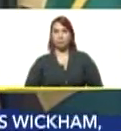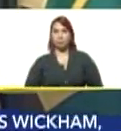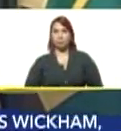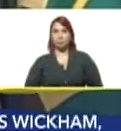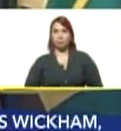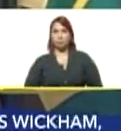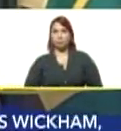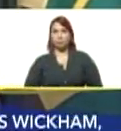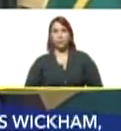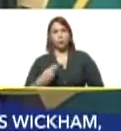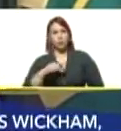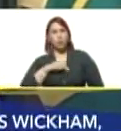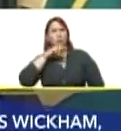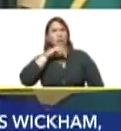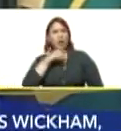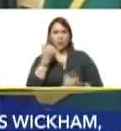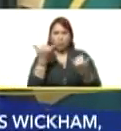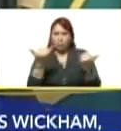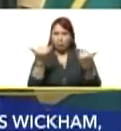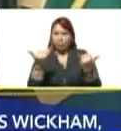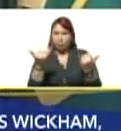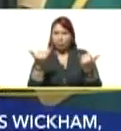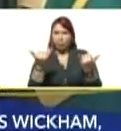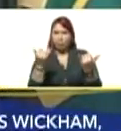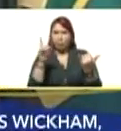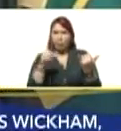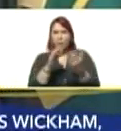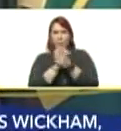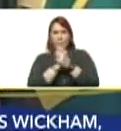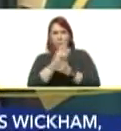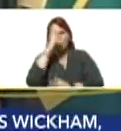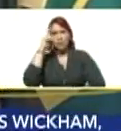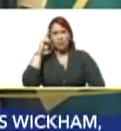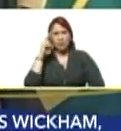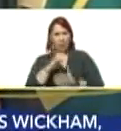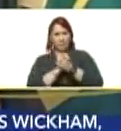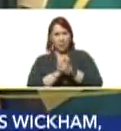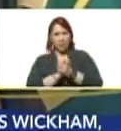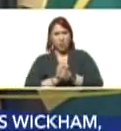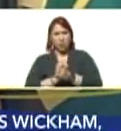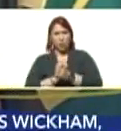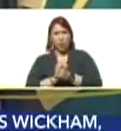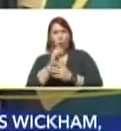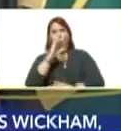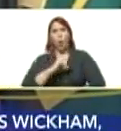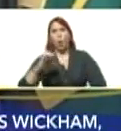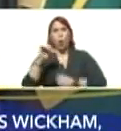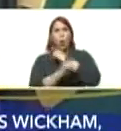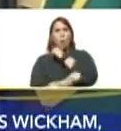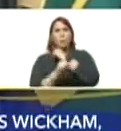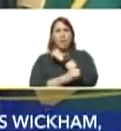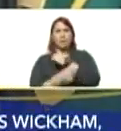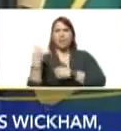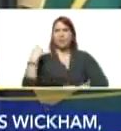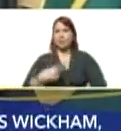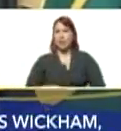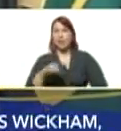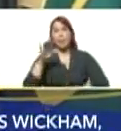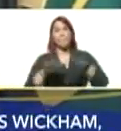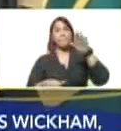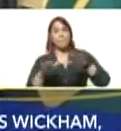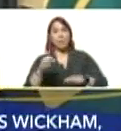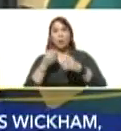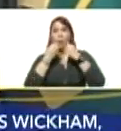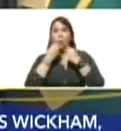Ya pudiéramos estar hablando, ya, señor canciller, compañero, de que Conviasa tiene por lo menos un